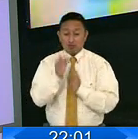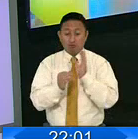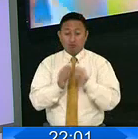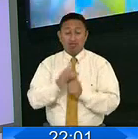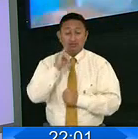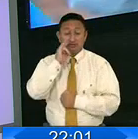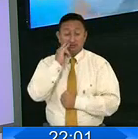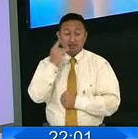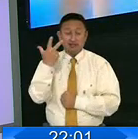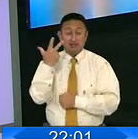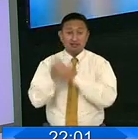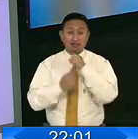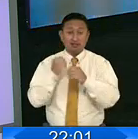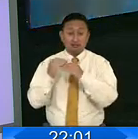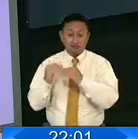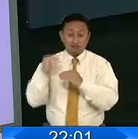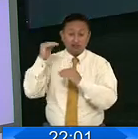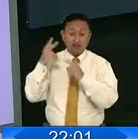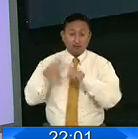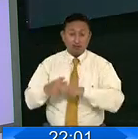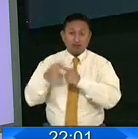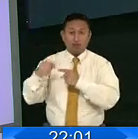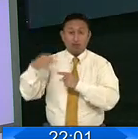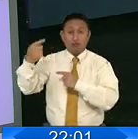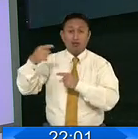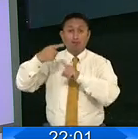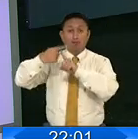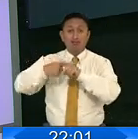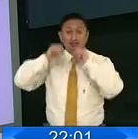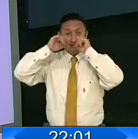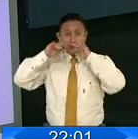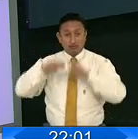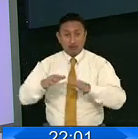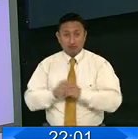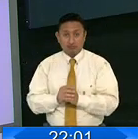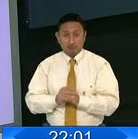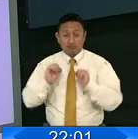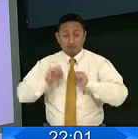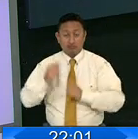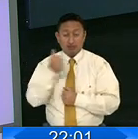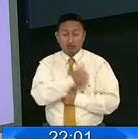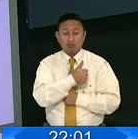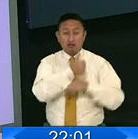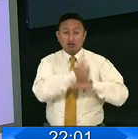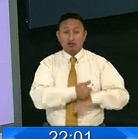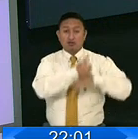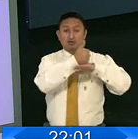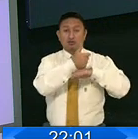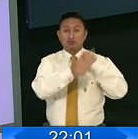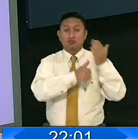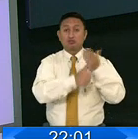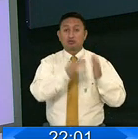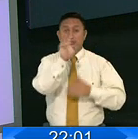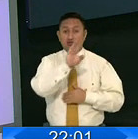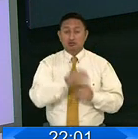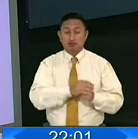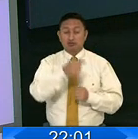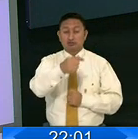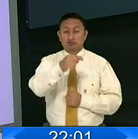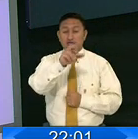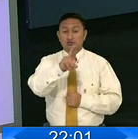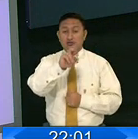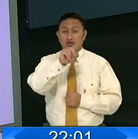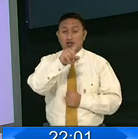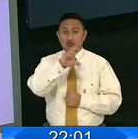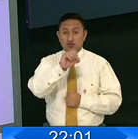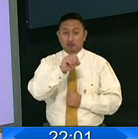niños mayores de 3 años iniciará desde el próximo mes de septiembre. Así lo anunció la titular del Ministerio de Salud, Jimena Garzón,